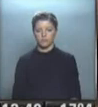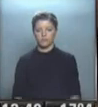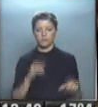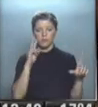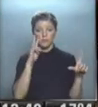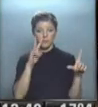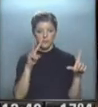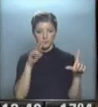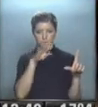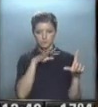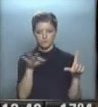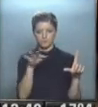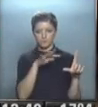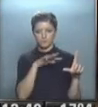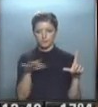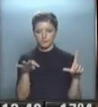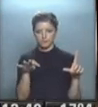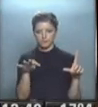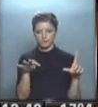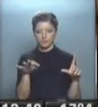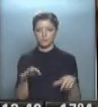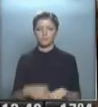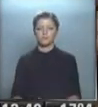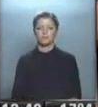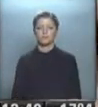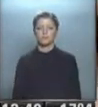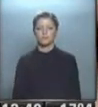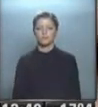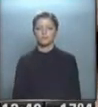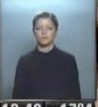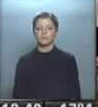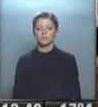in the family car, but backseat.